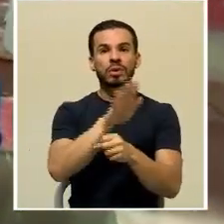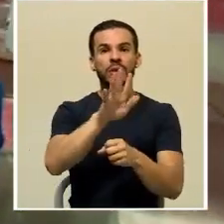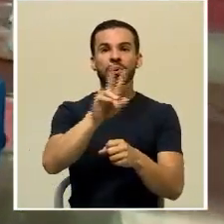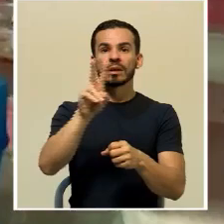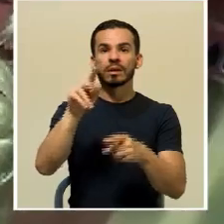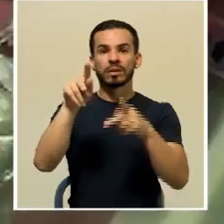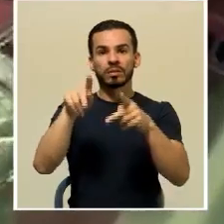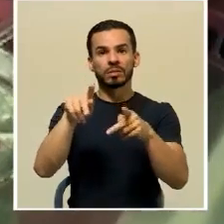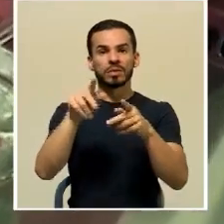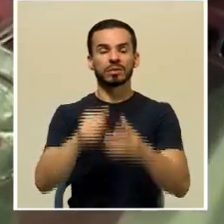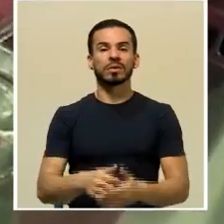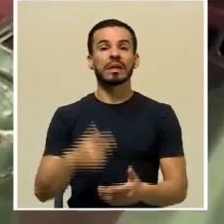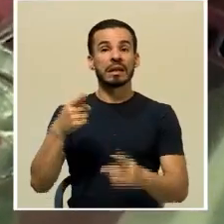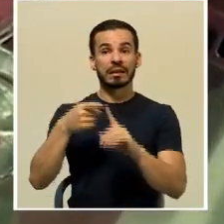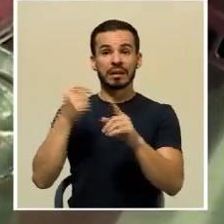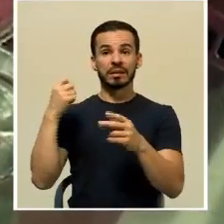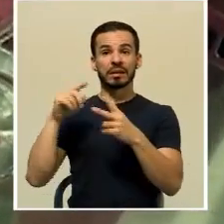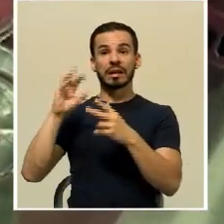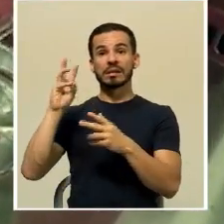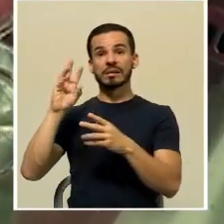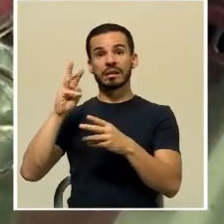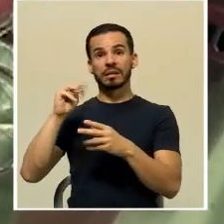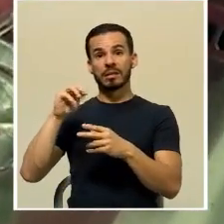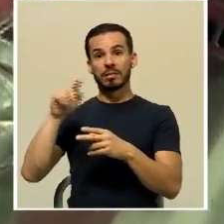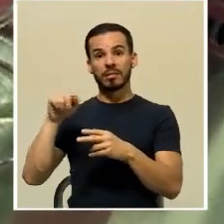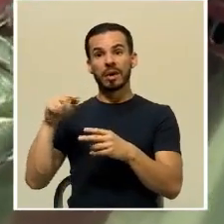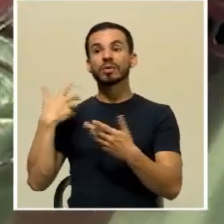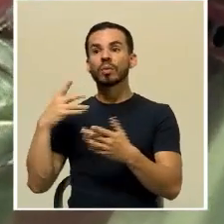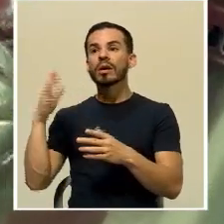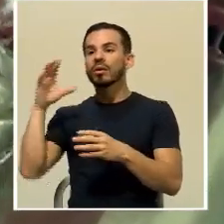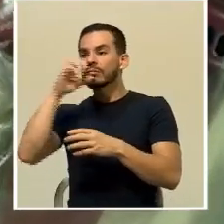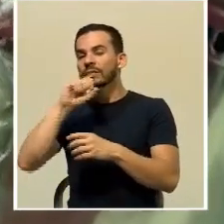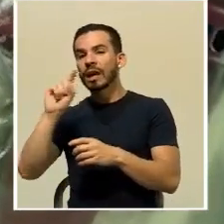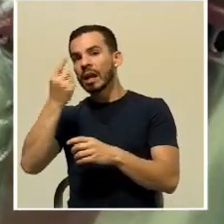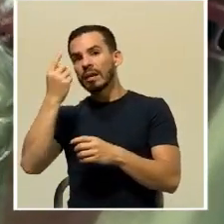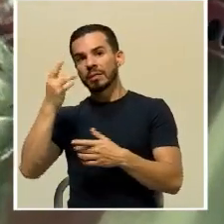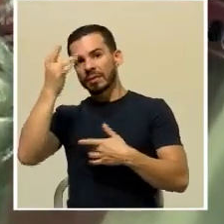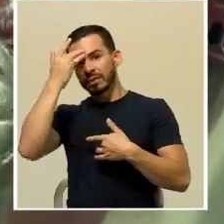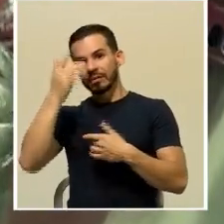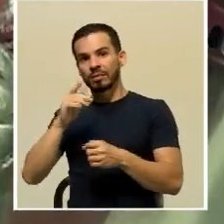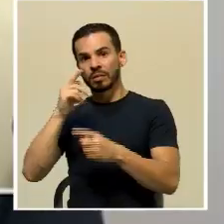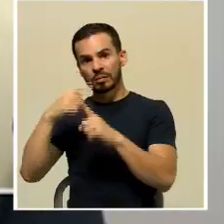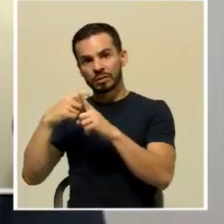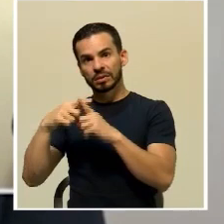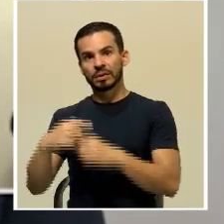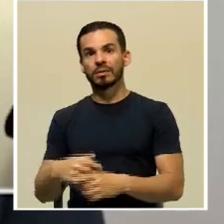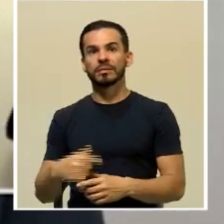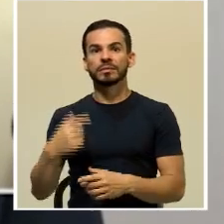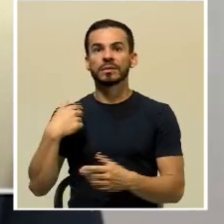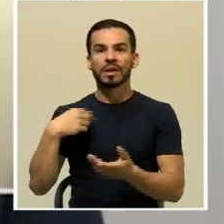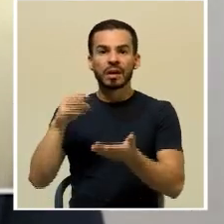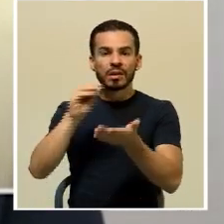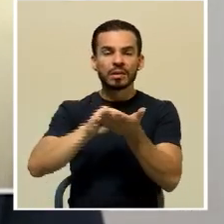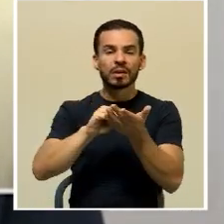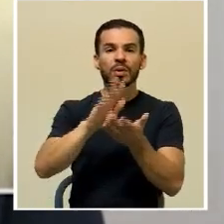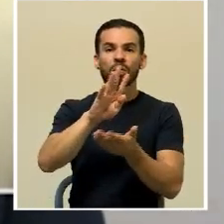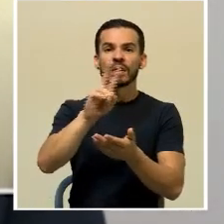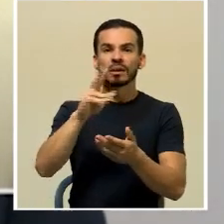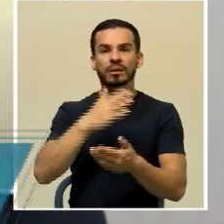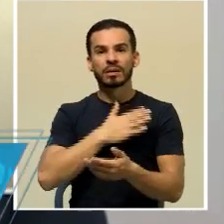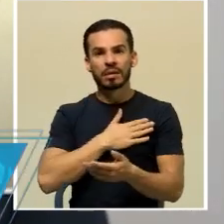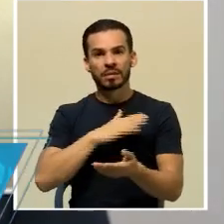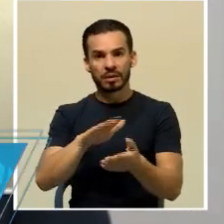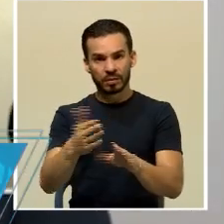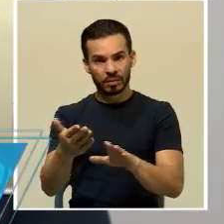víctimas mortales desde el pasado 6 de marzo, cuando se detectó el primer caso positivo. Se registran 42